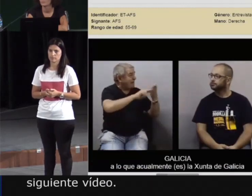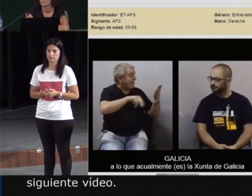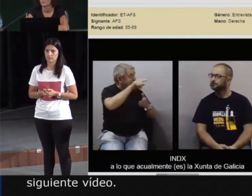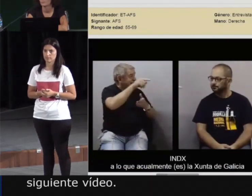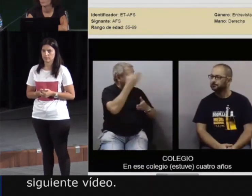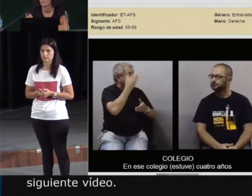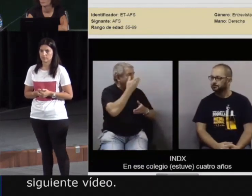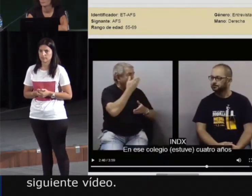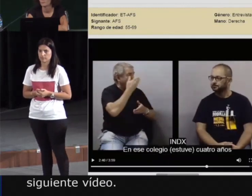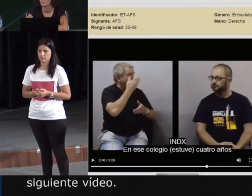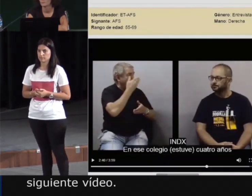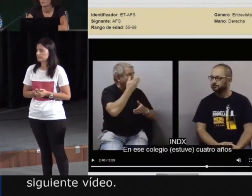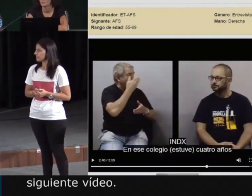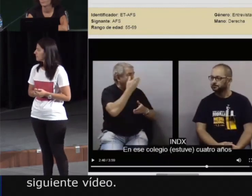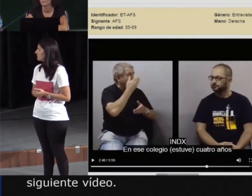un